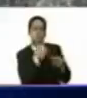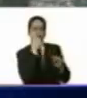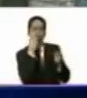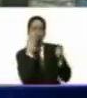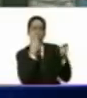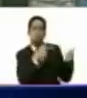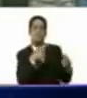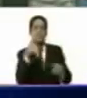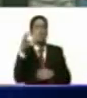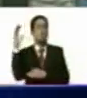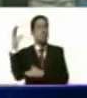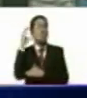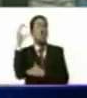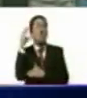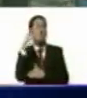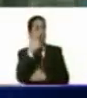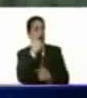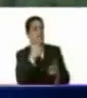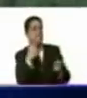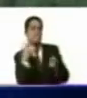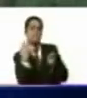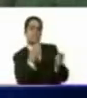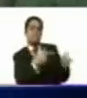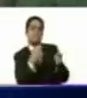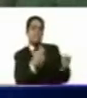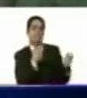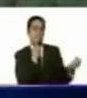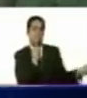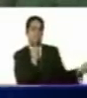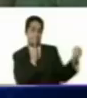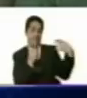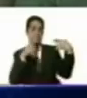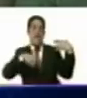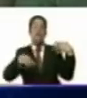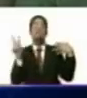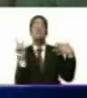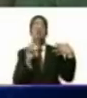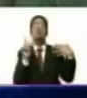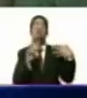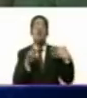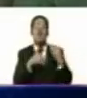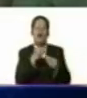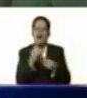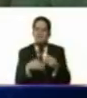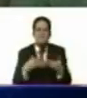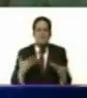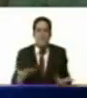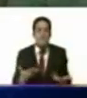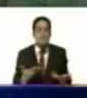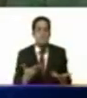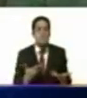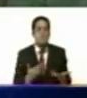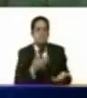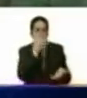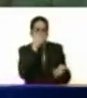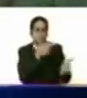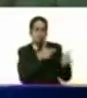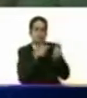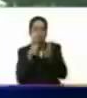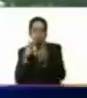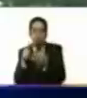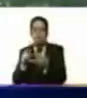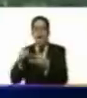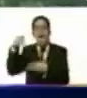Iván Duque en Colombia que han sido enviados a Venezuela a hacer ataques terroristas contra unidades y naves